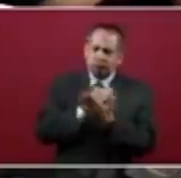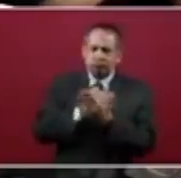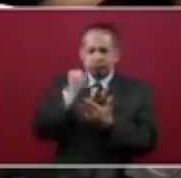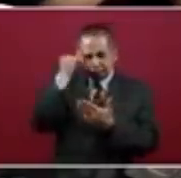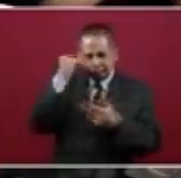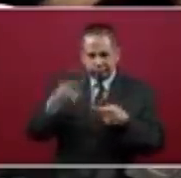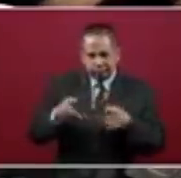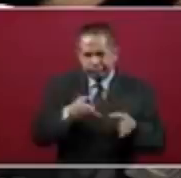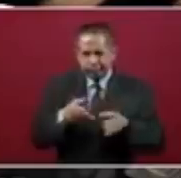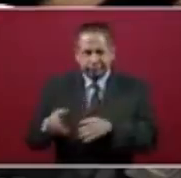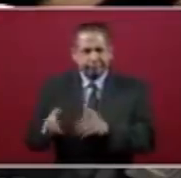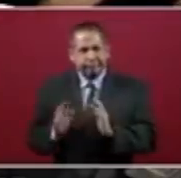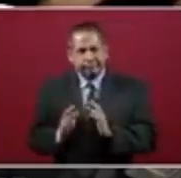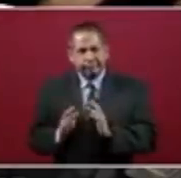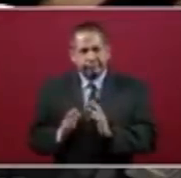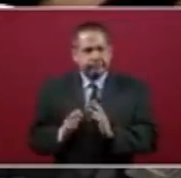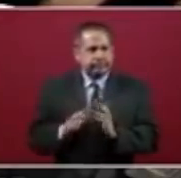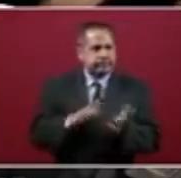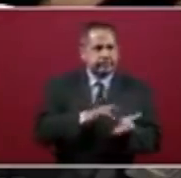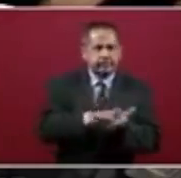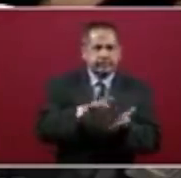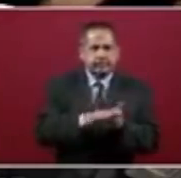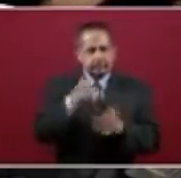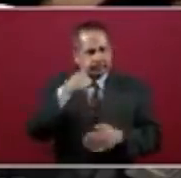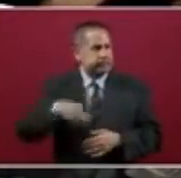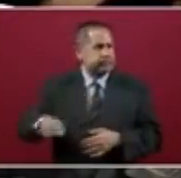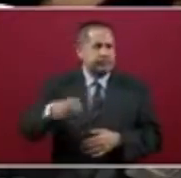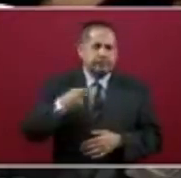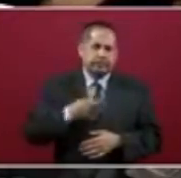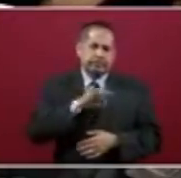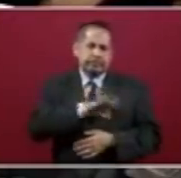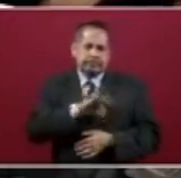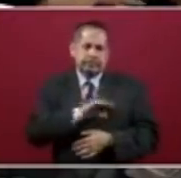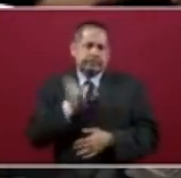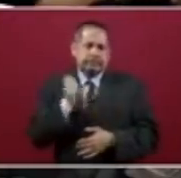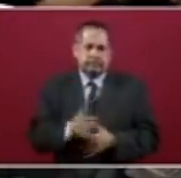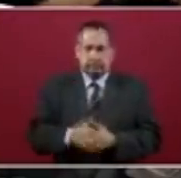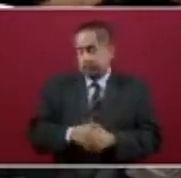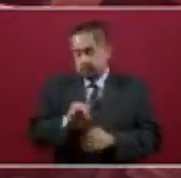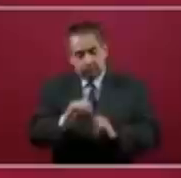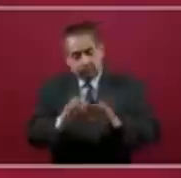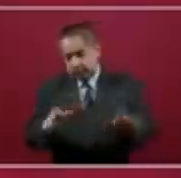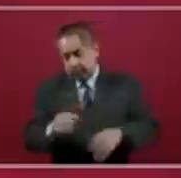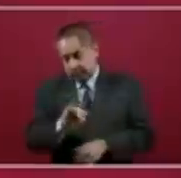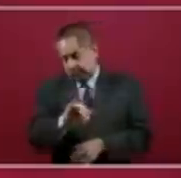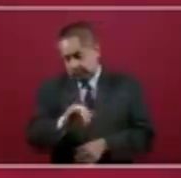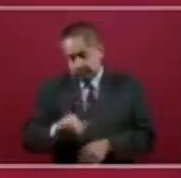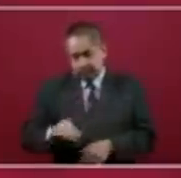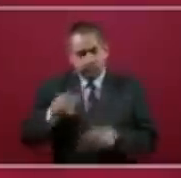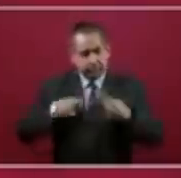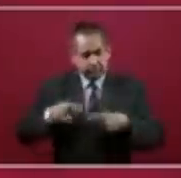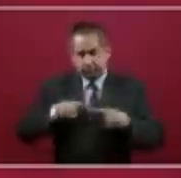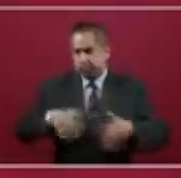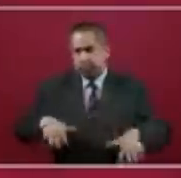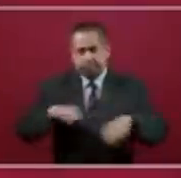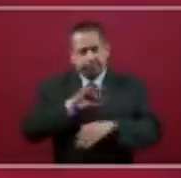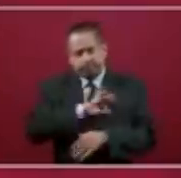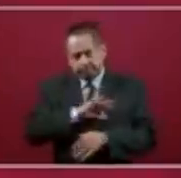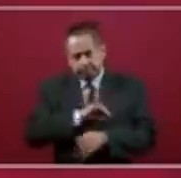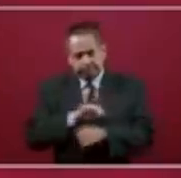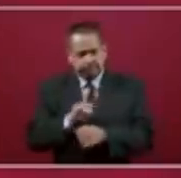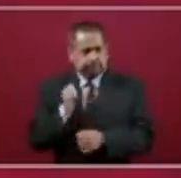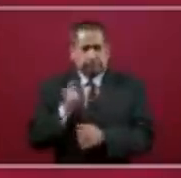estrategias, pues tengan incidencia en el bolsillo de la gente, ¿no? Sí, sí. Ese es otro